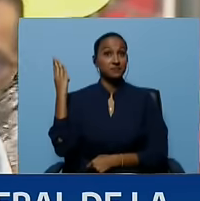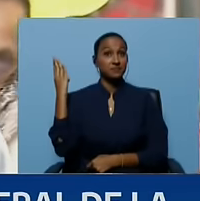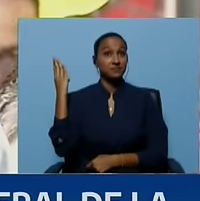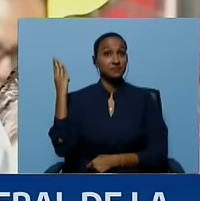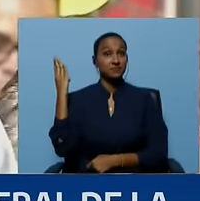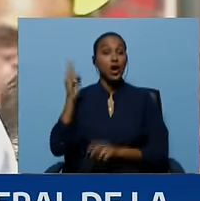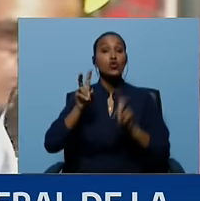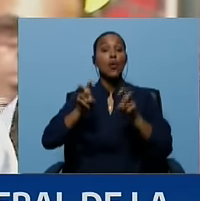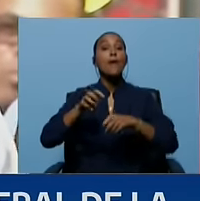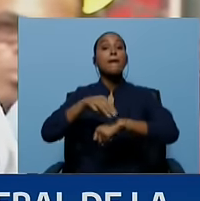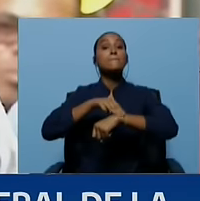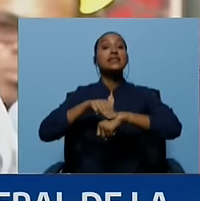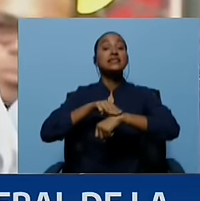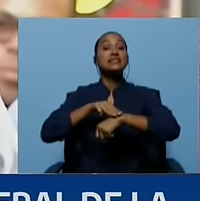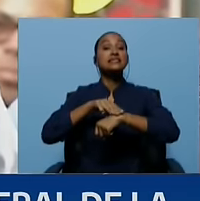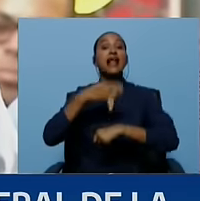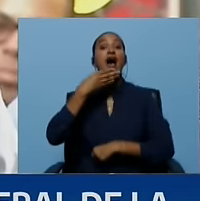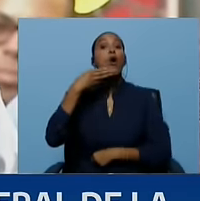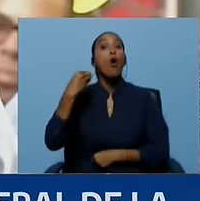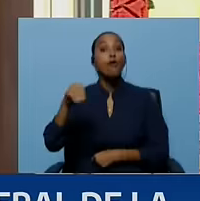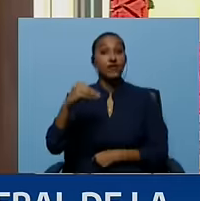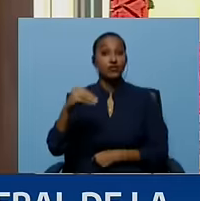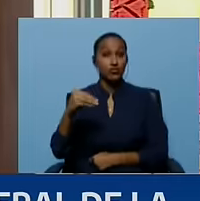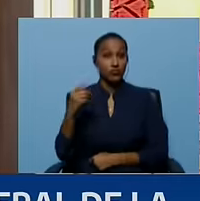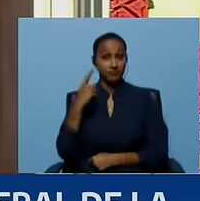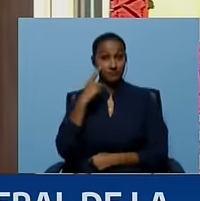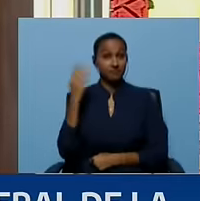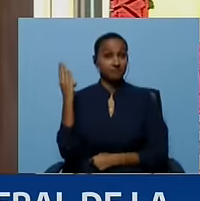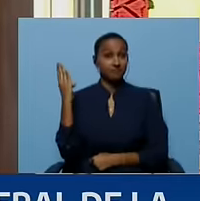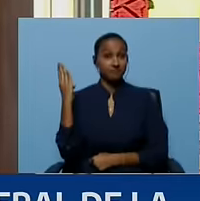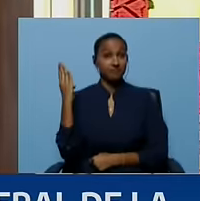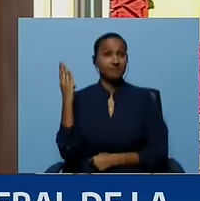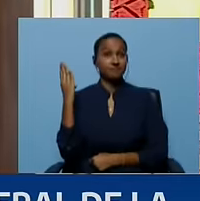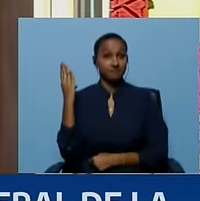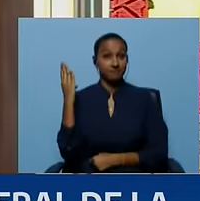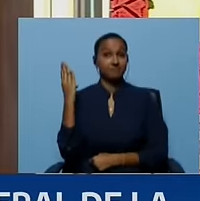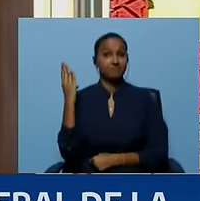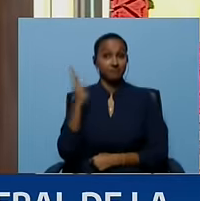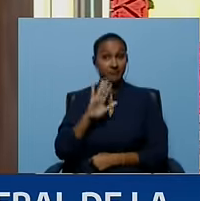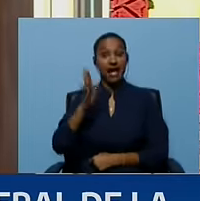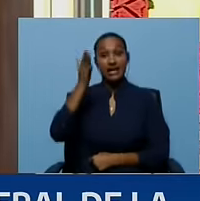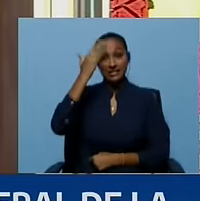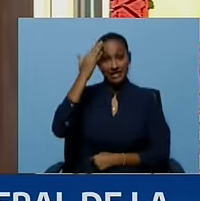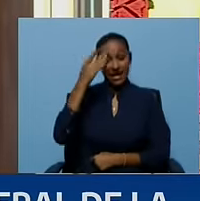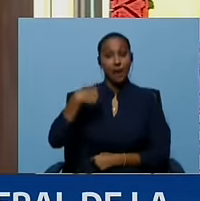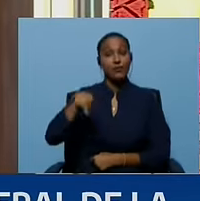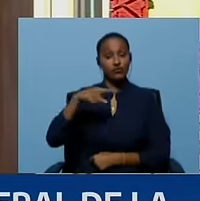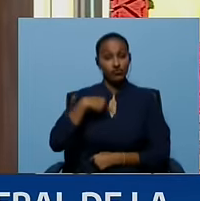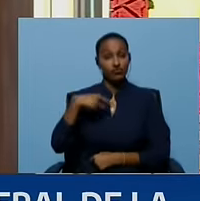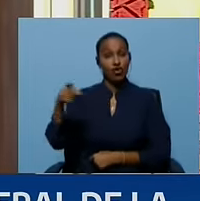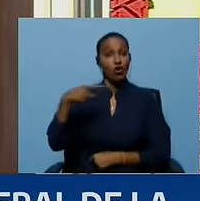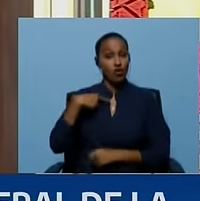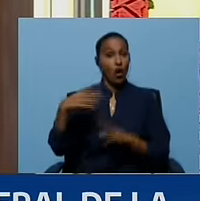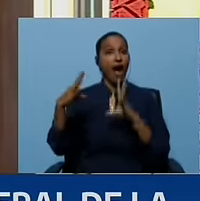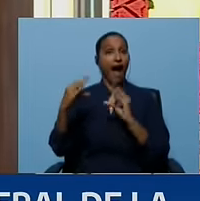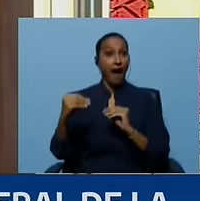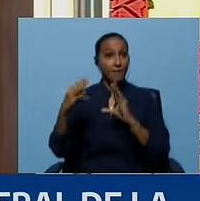Nueva ministra de la juventud. Ya sabe, ya lo hemos hablado bastante, Grecia.